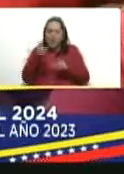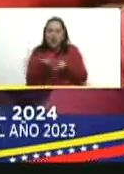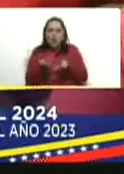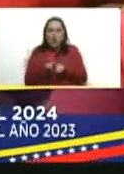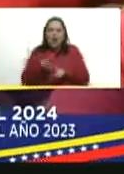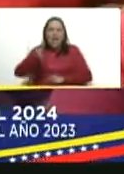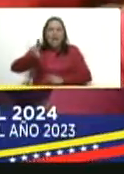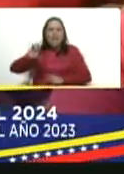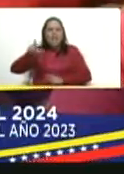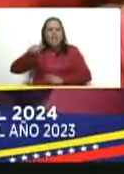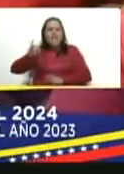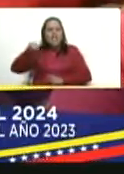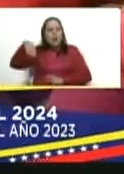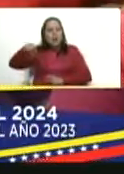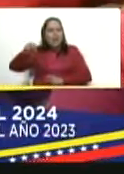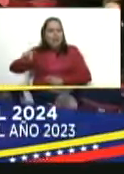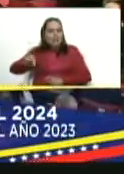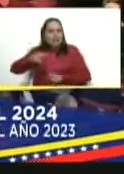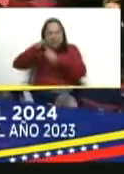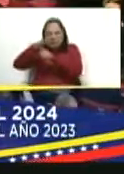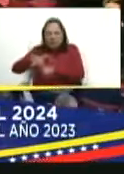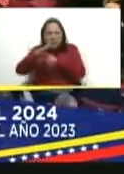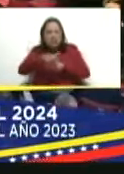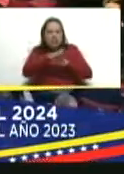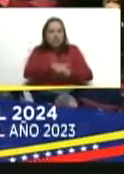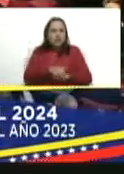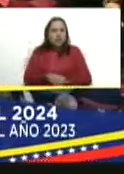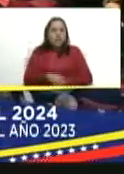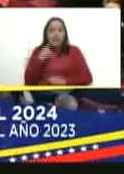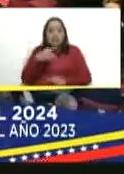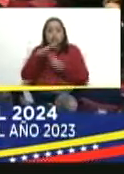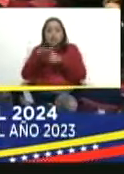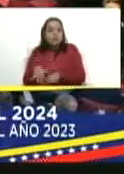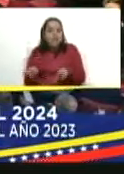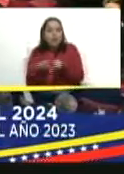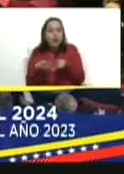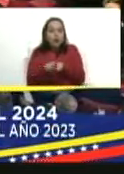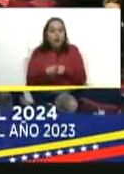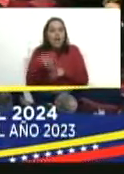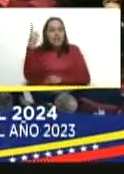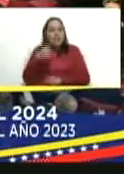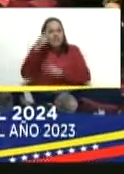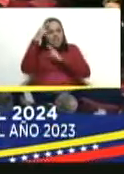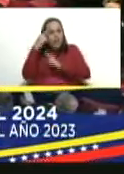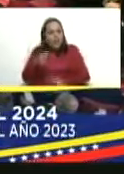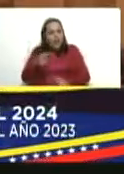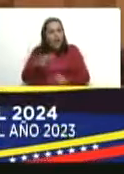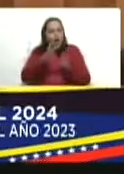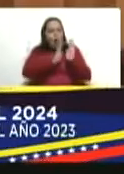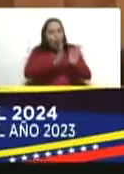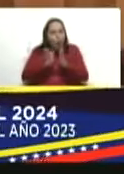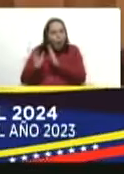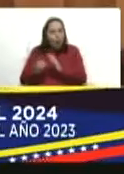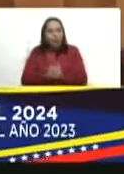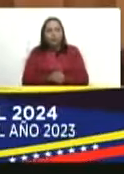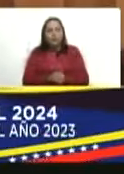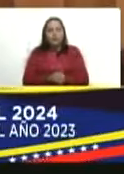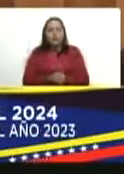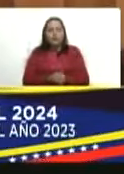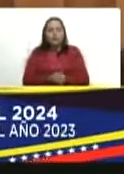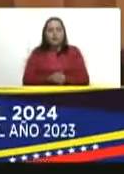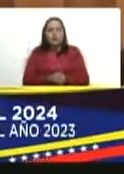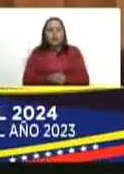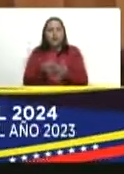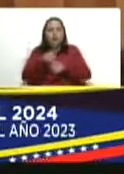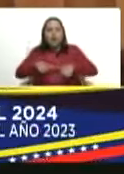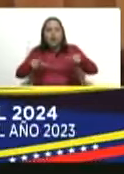ellas. Cuando decimos régimen, es que se respete un orden, que las cárceles no sean un antro para